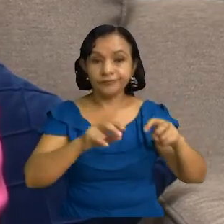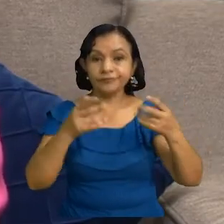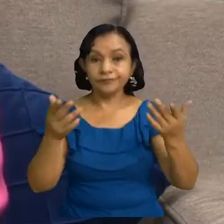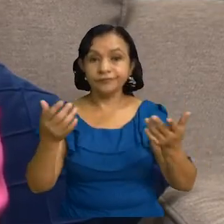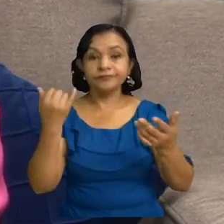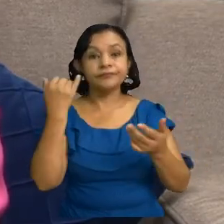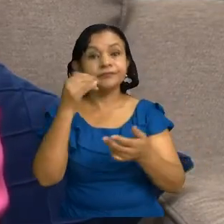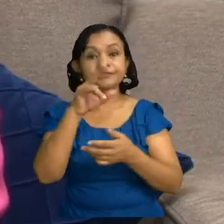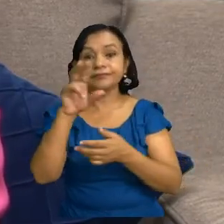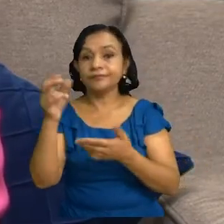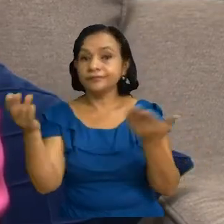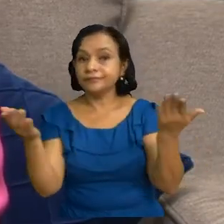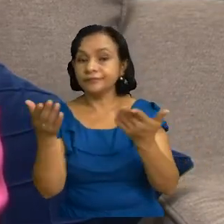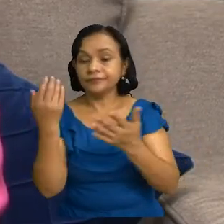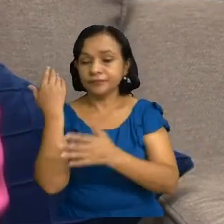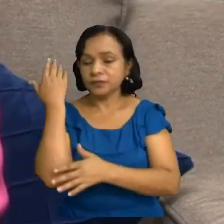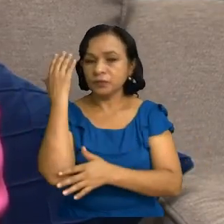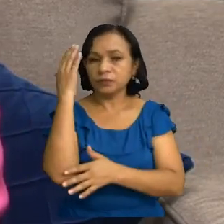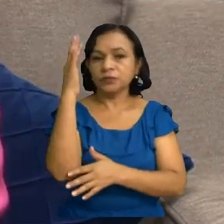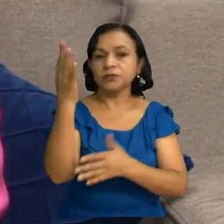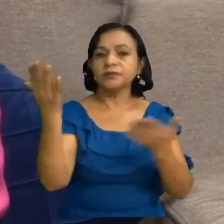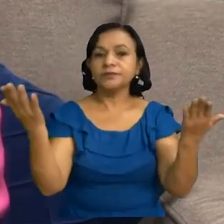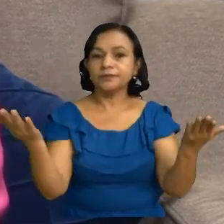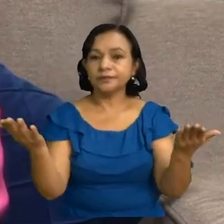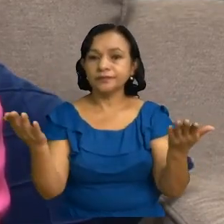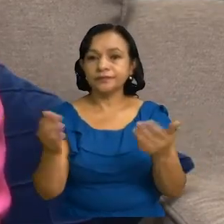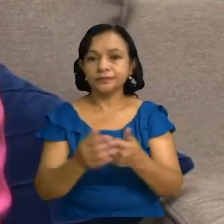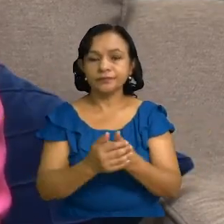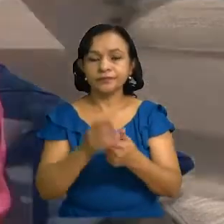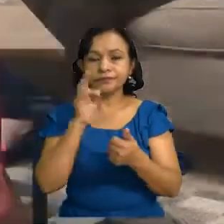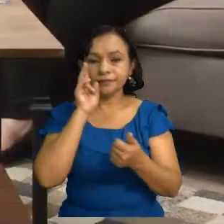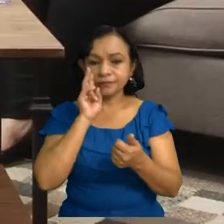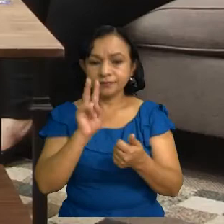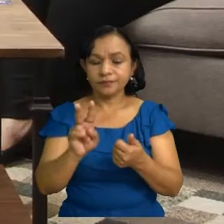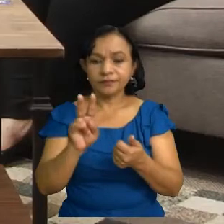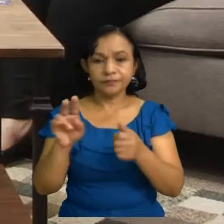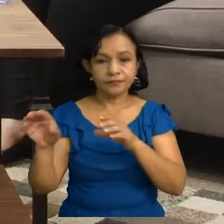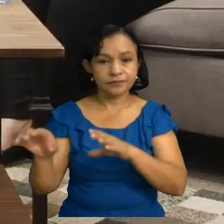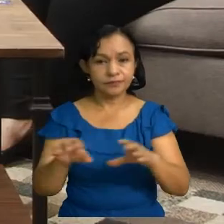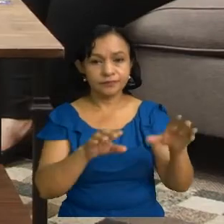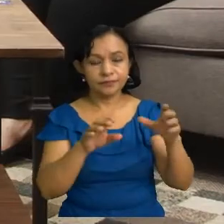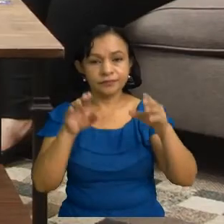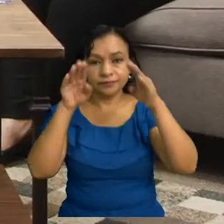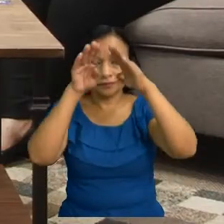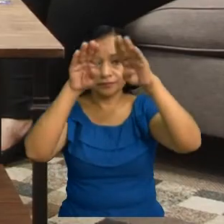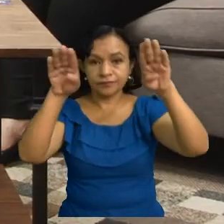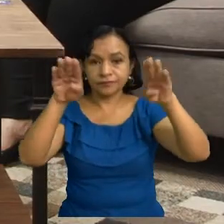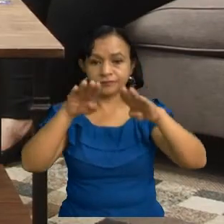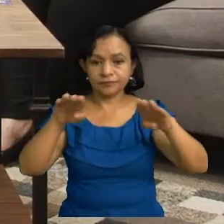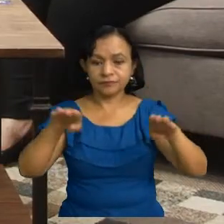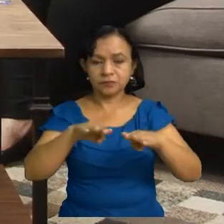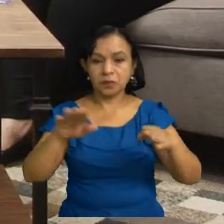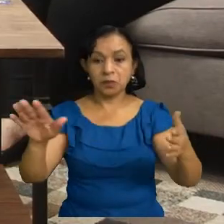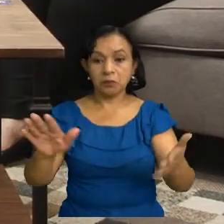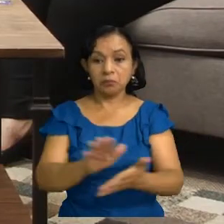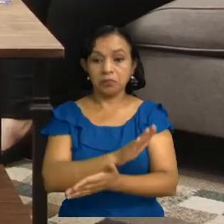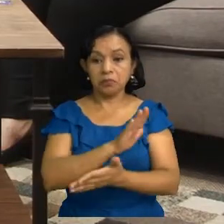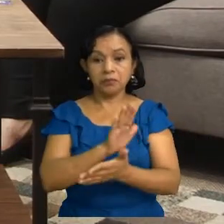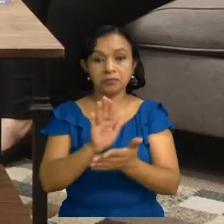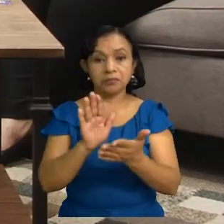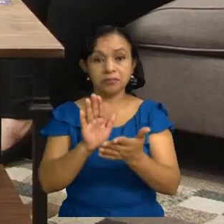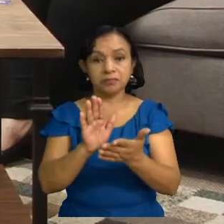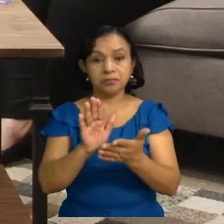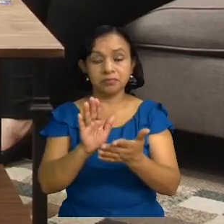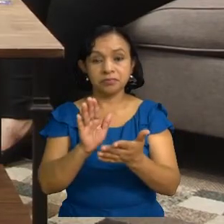hubo afectación o no del bosque porque nosotros hemos visto un comportamiento en los bosques de pinares aunque se quema el área